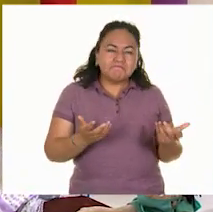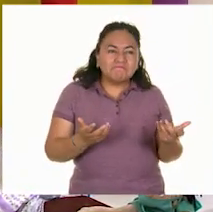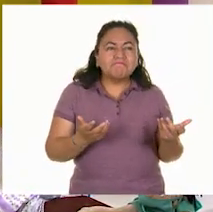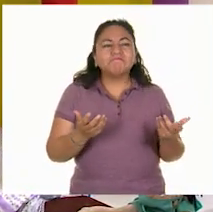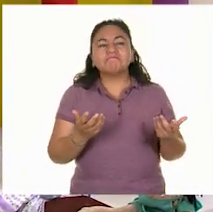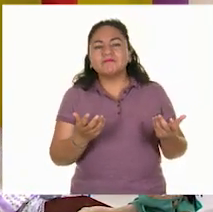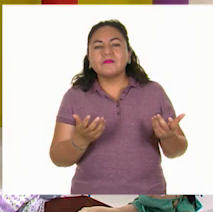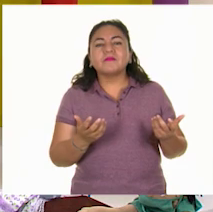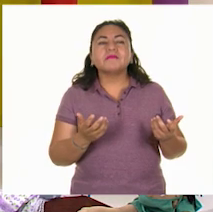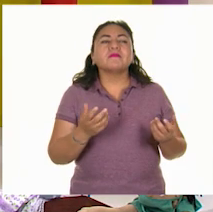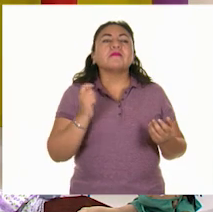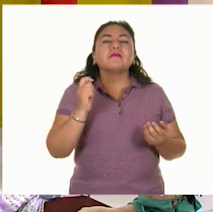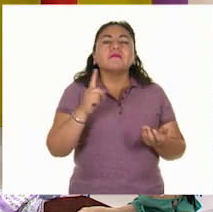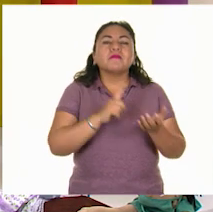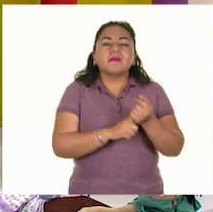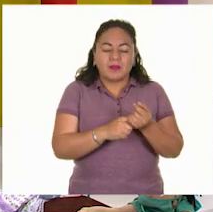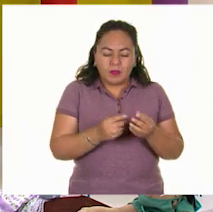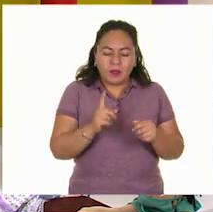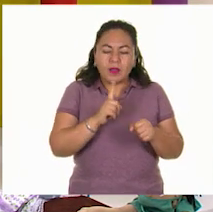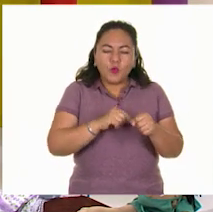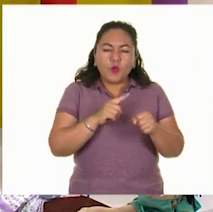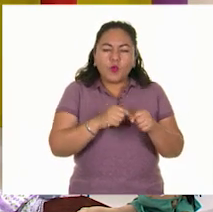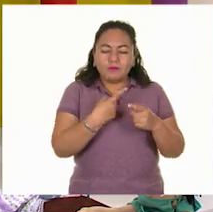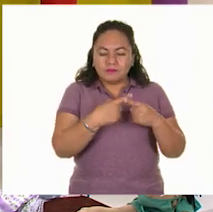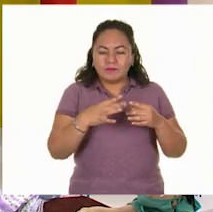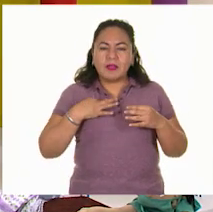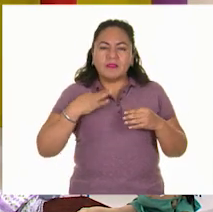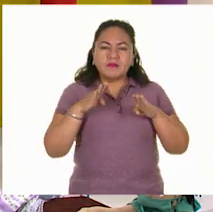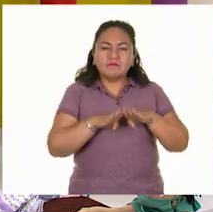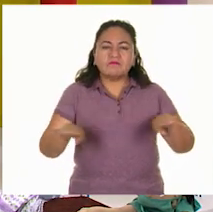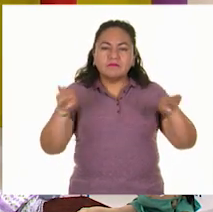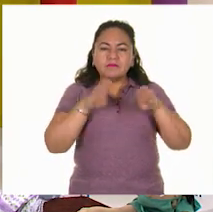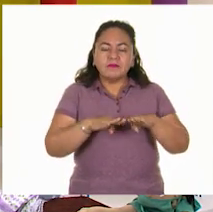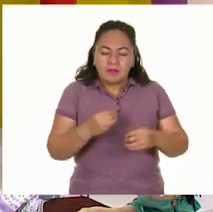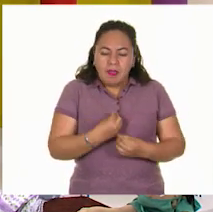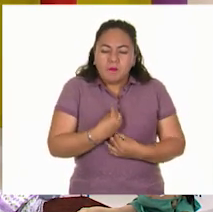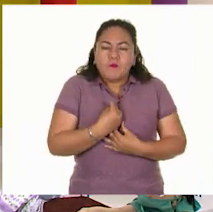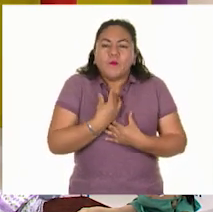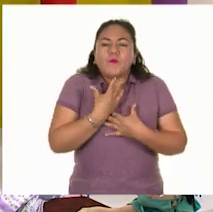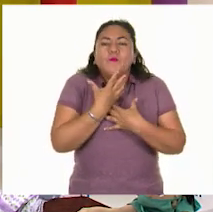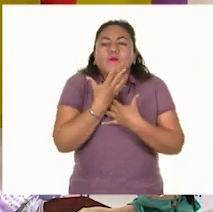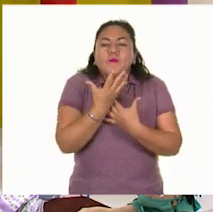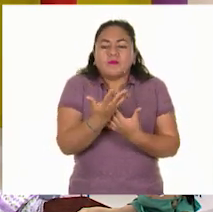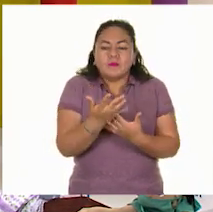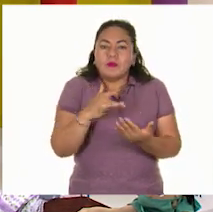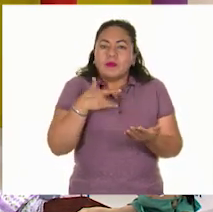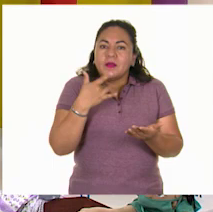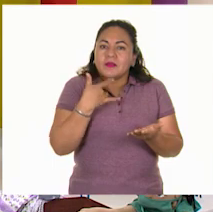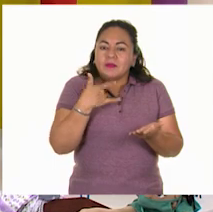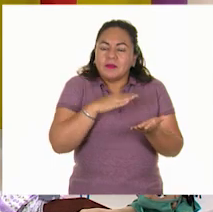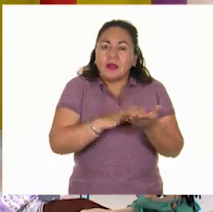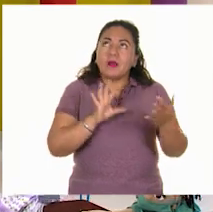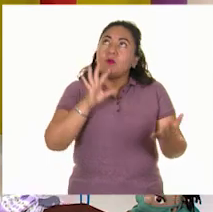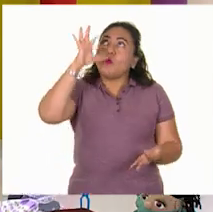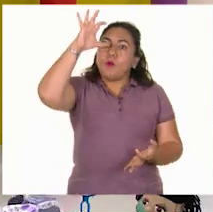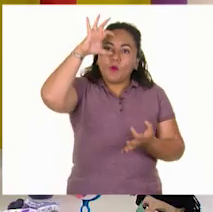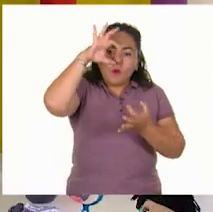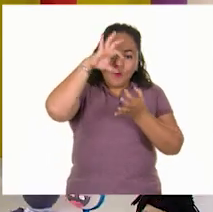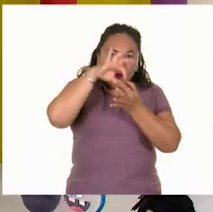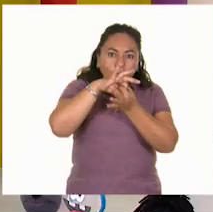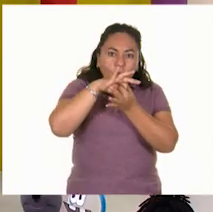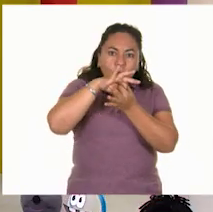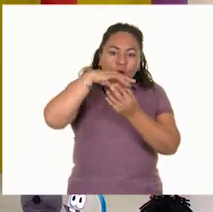un polímero de telas y colores donde las expresiones humanas y tangiblemente conectadas con